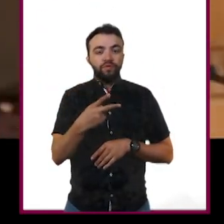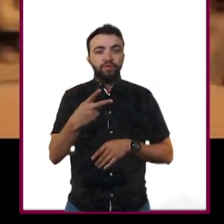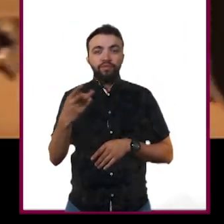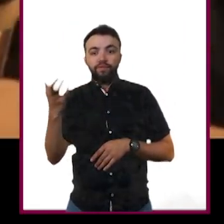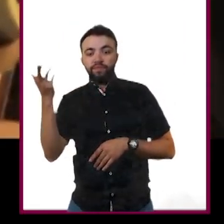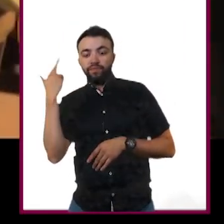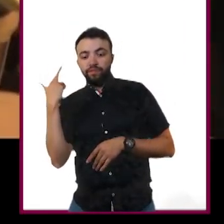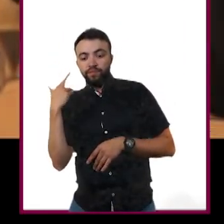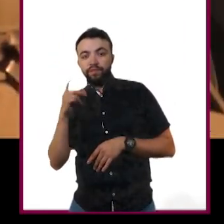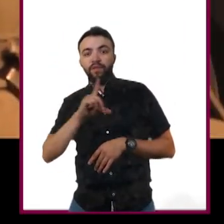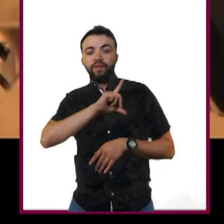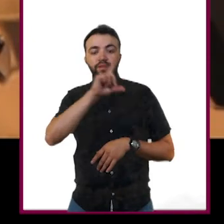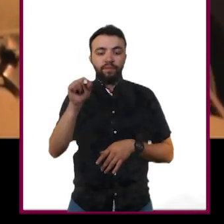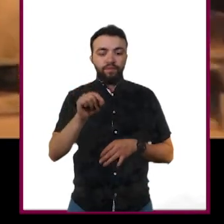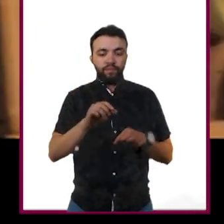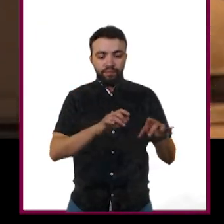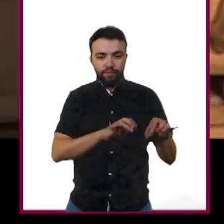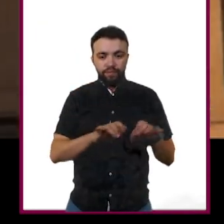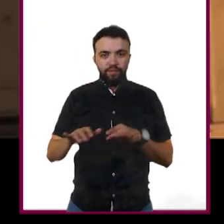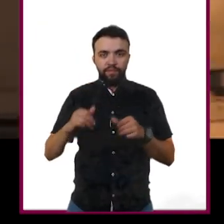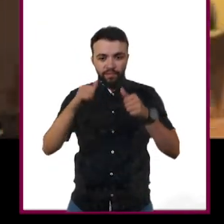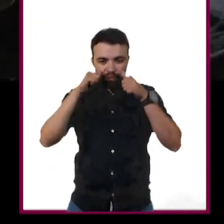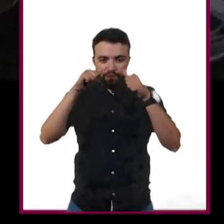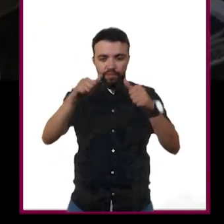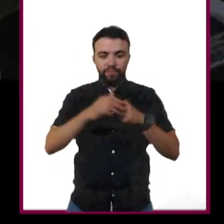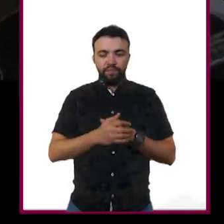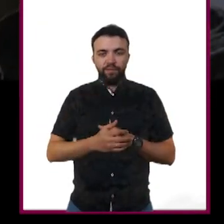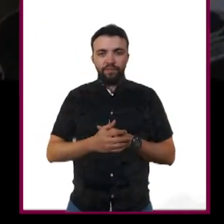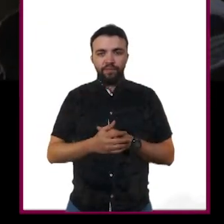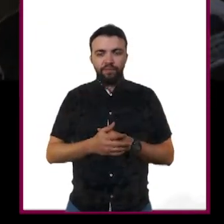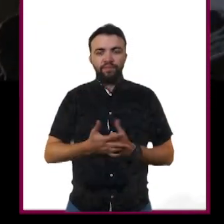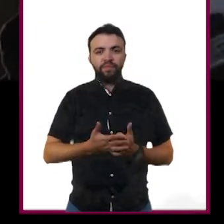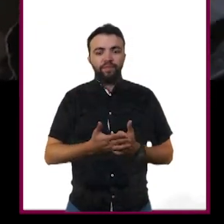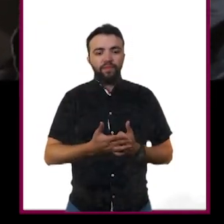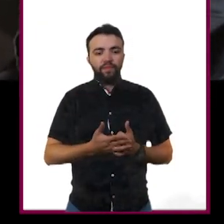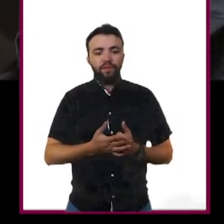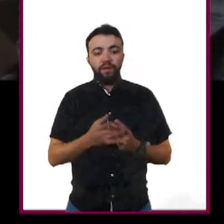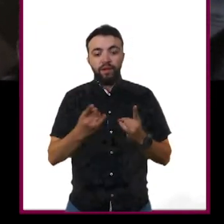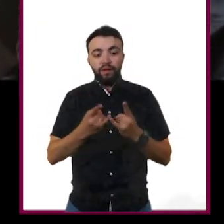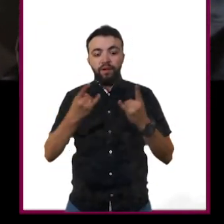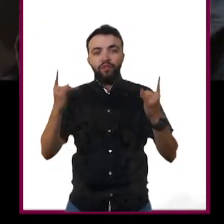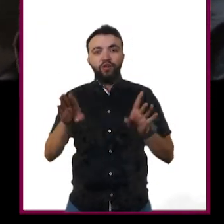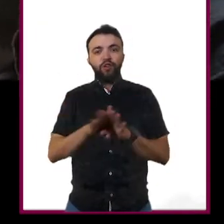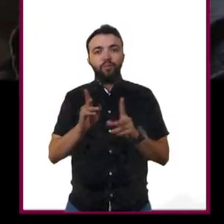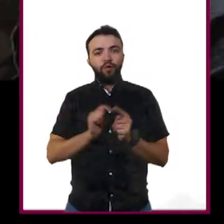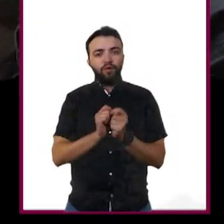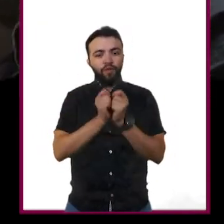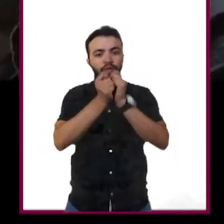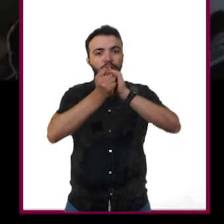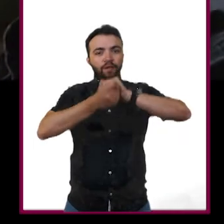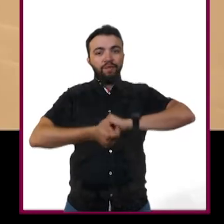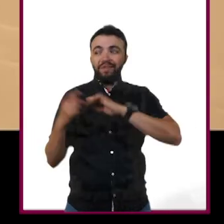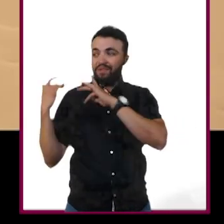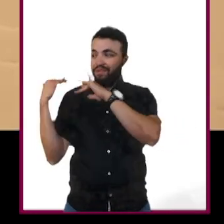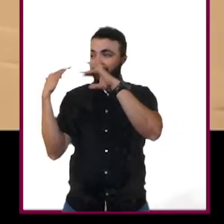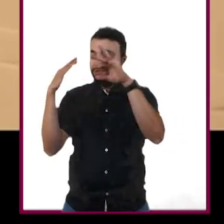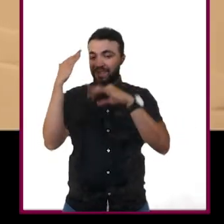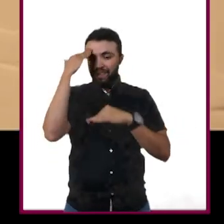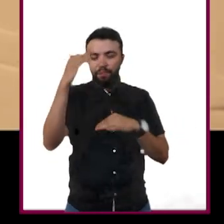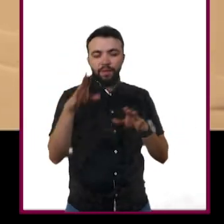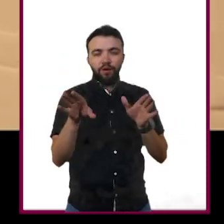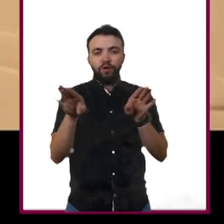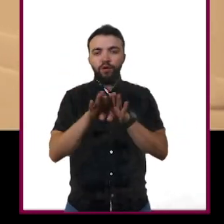oído del escriba y después por el oído del espectador. Finalmente, la historia regresa transformada y diferida en el tiempo, como una